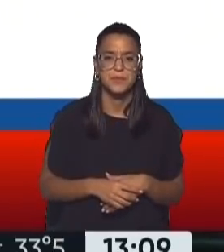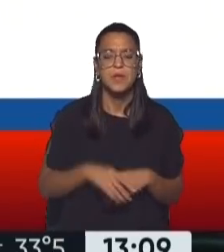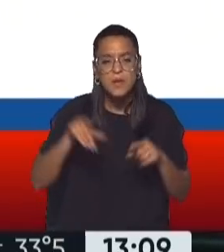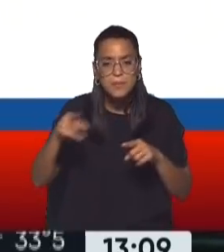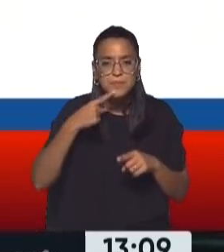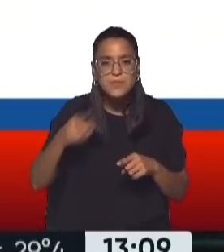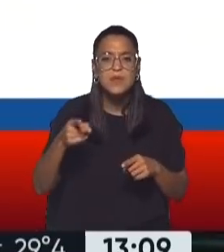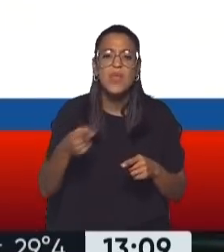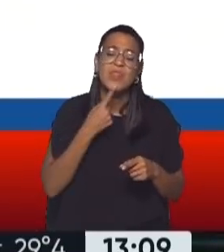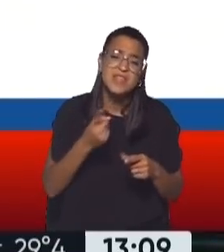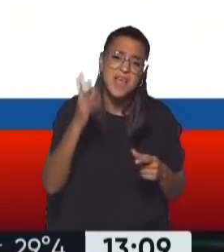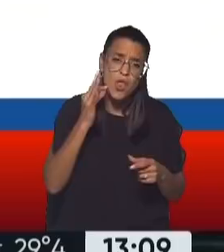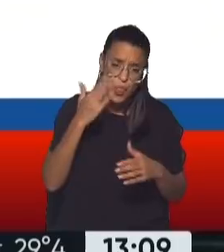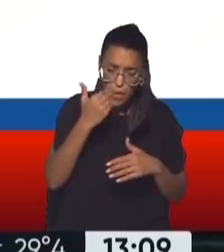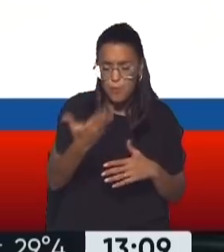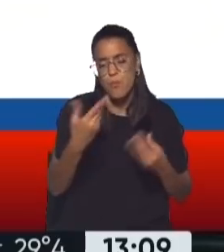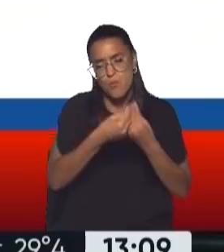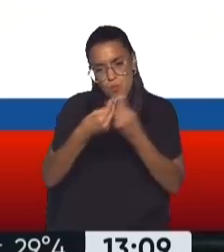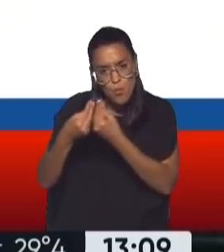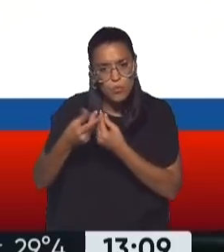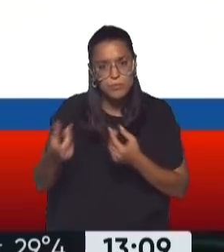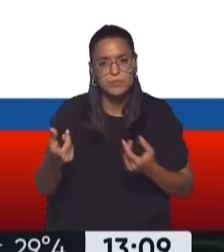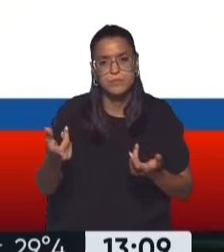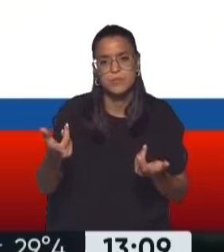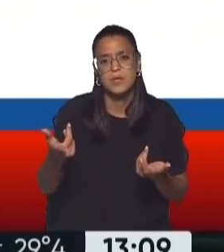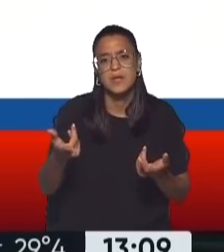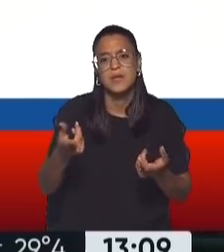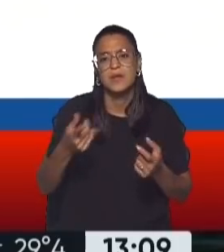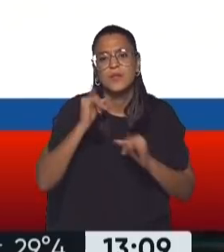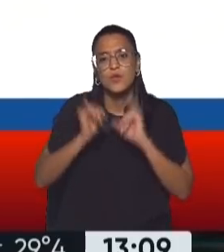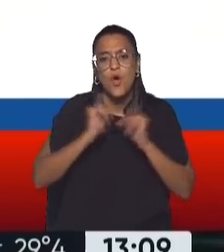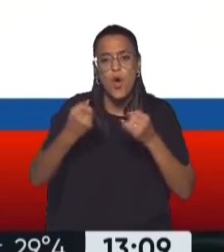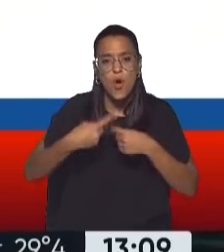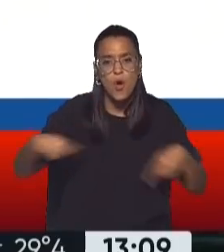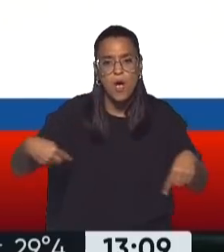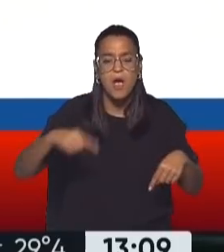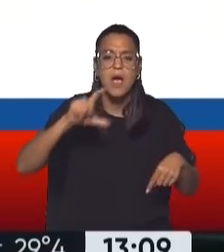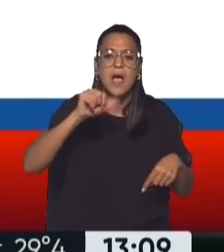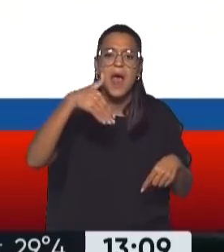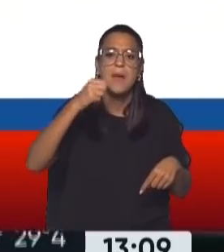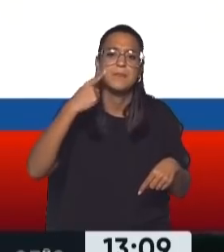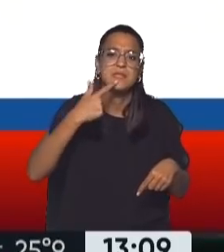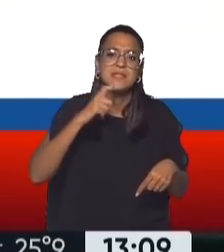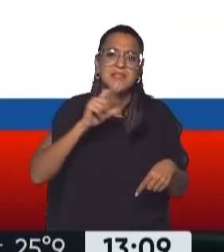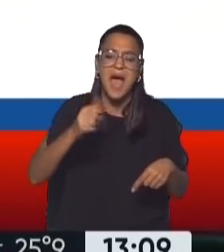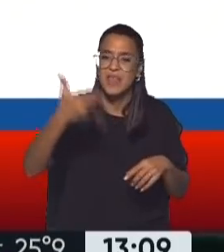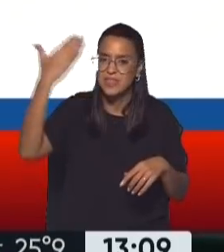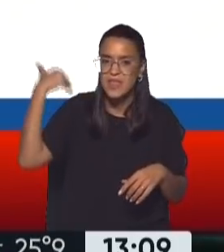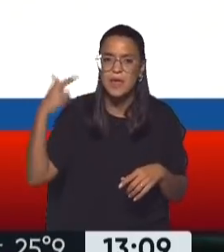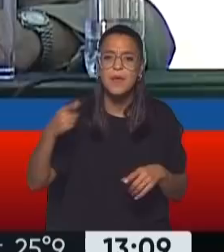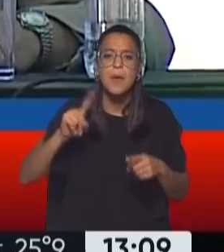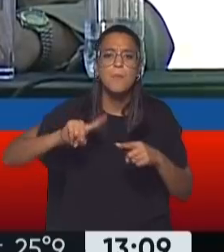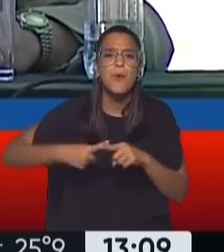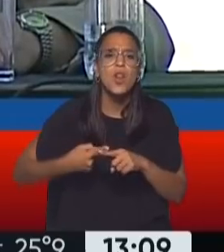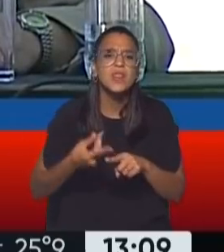donde básicamente planteaba algo que después plantearon muchos, la verdad lo planteó Carl Schmitt antes, que es ¿qué es la